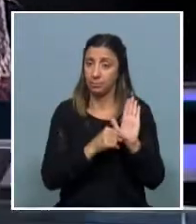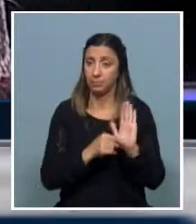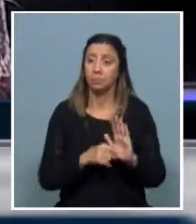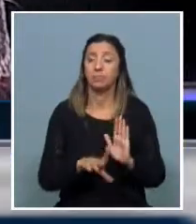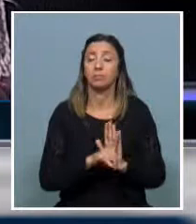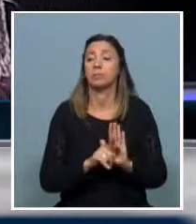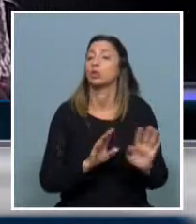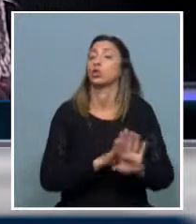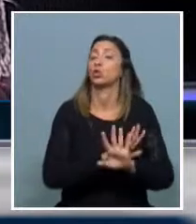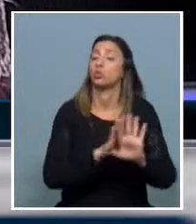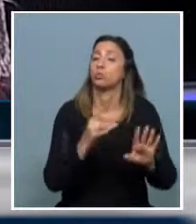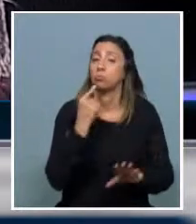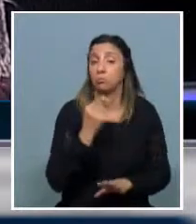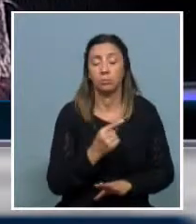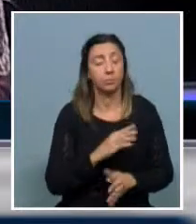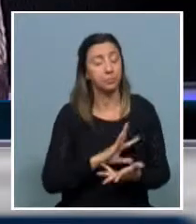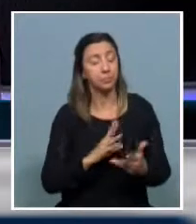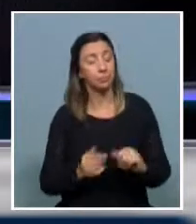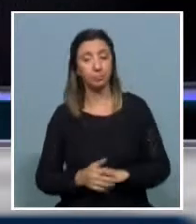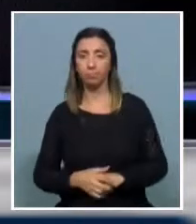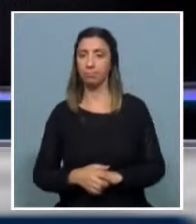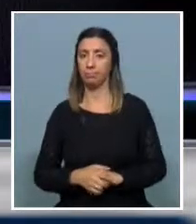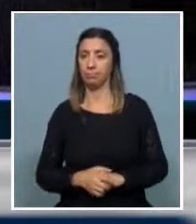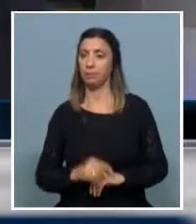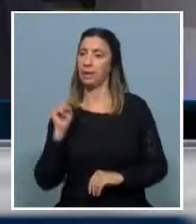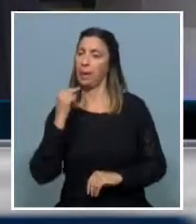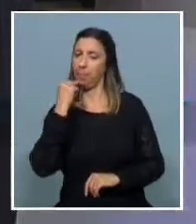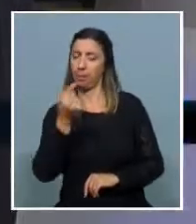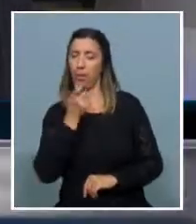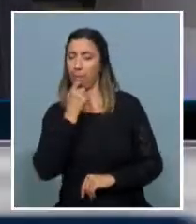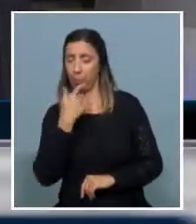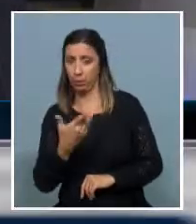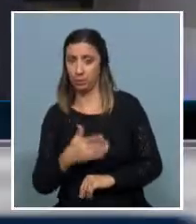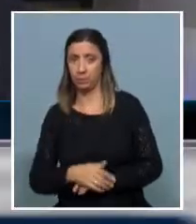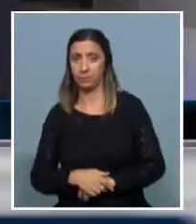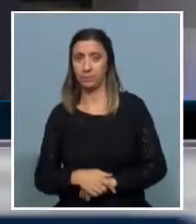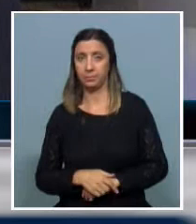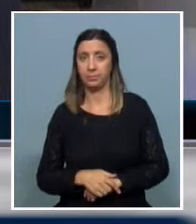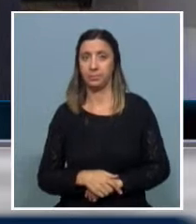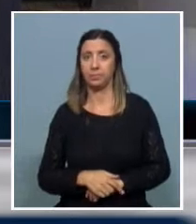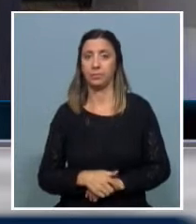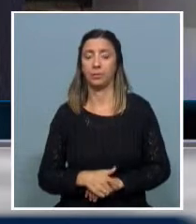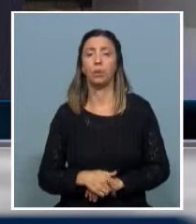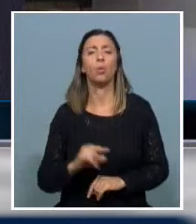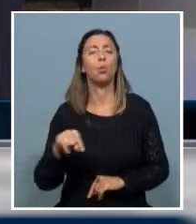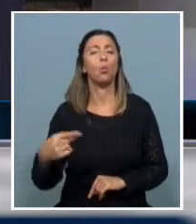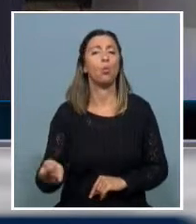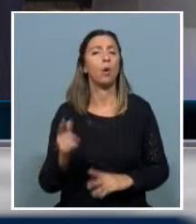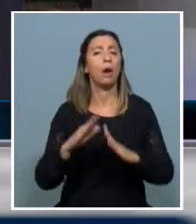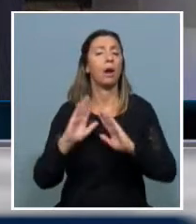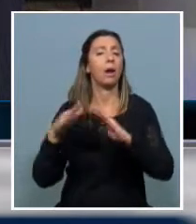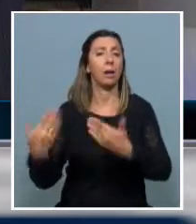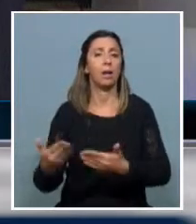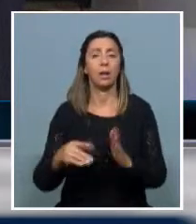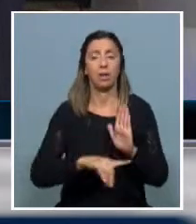dicen las leyes y lo dice toda reglamentación vigente, ¿sí? Bien, acá tenemos preguntas, por ejemplo, Adriana Lucero dice, ¿cuándo adjudican a la